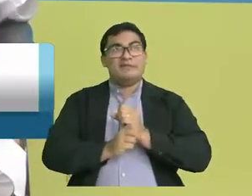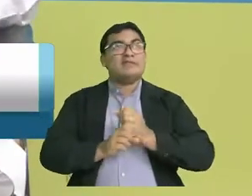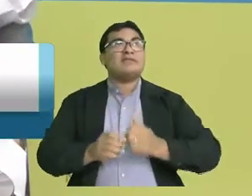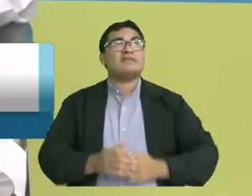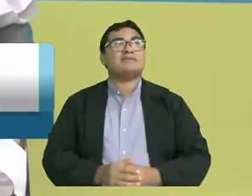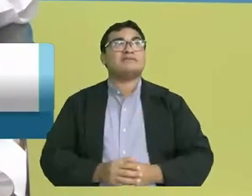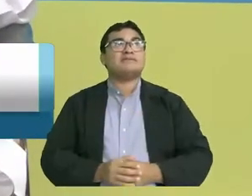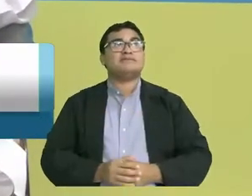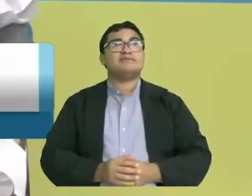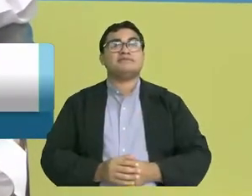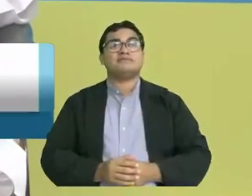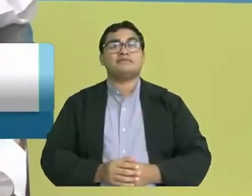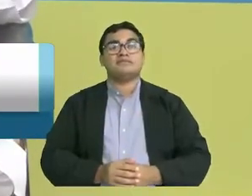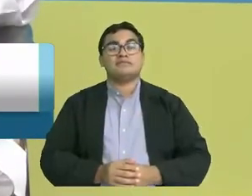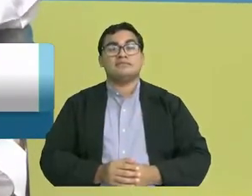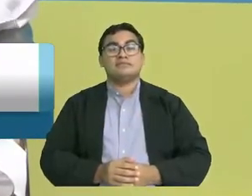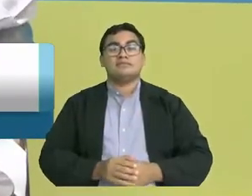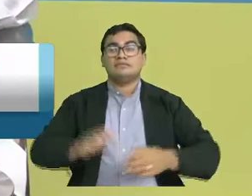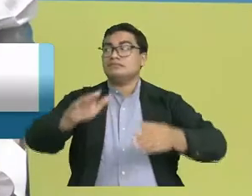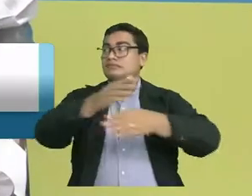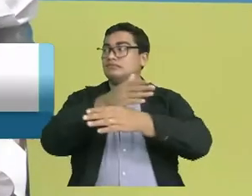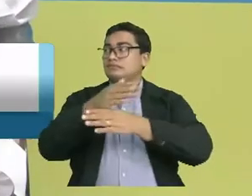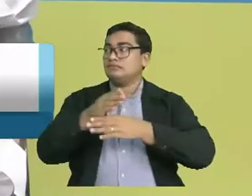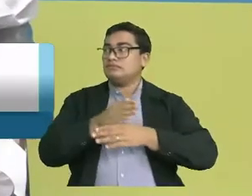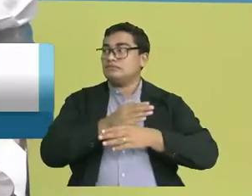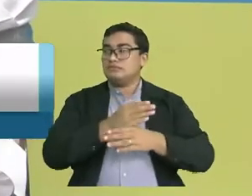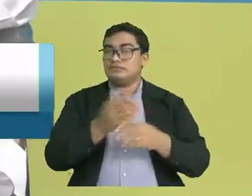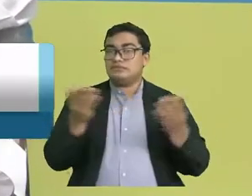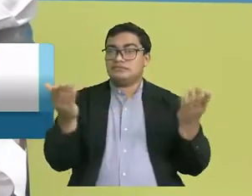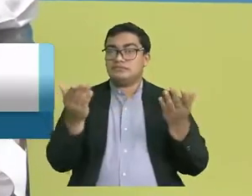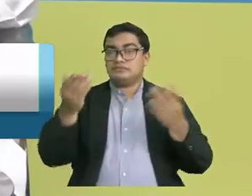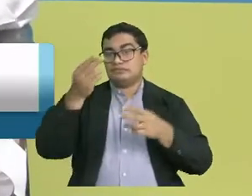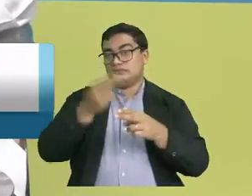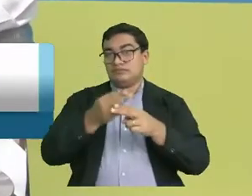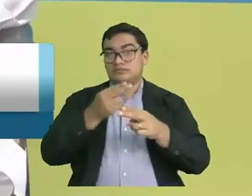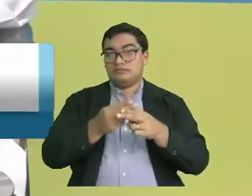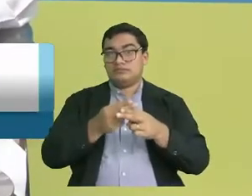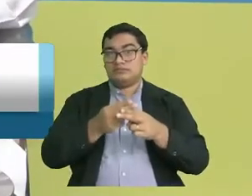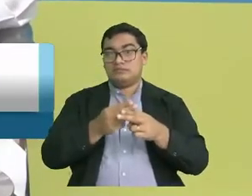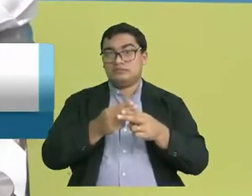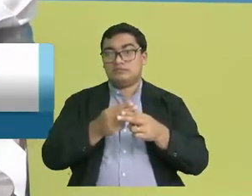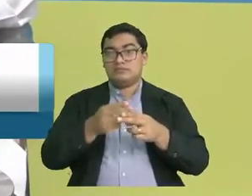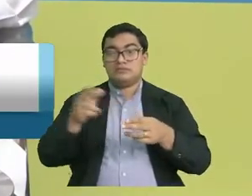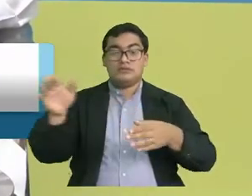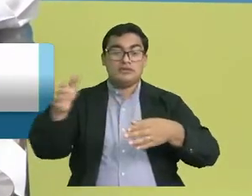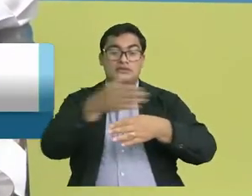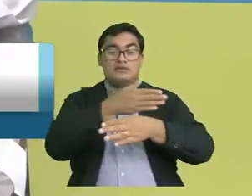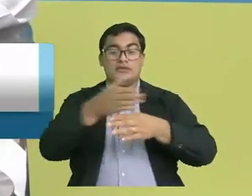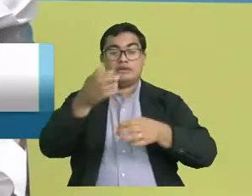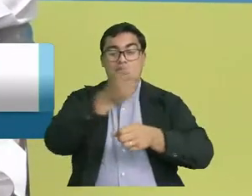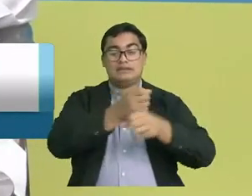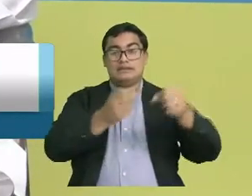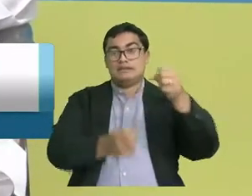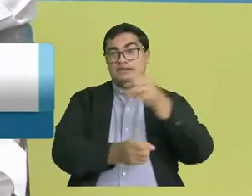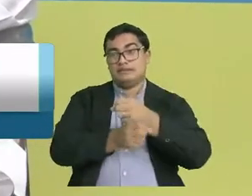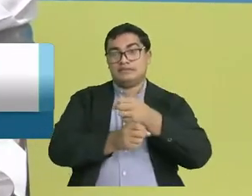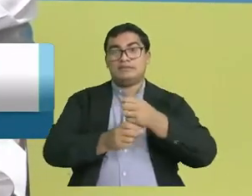Entonces, a esas alteraciones son las que llamamos trastornos de la diferenciación